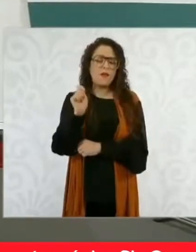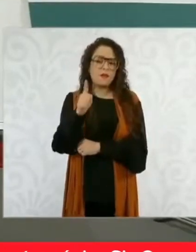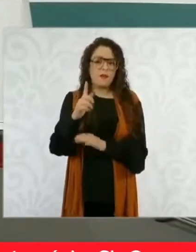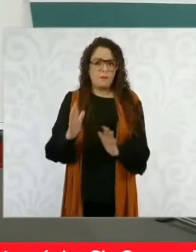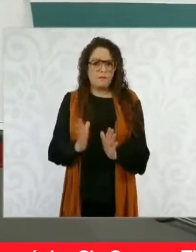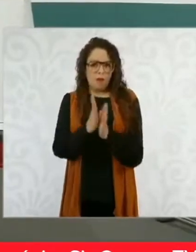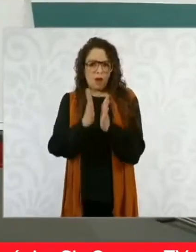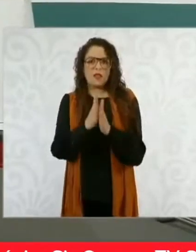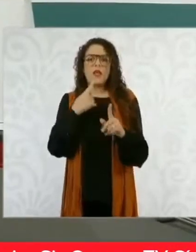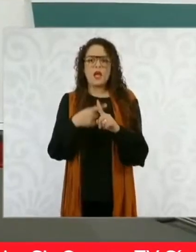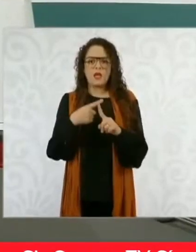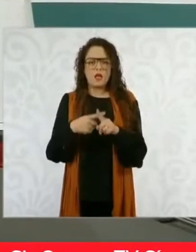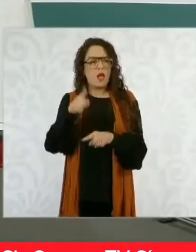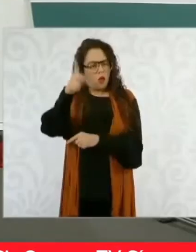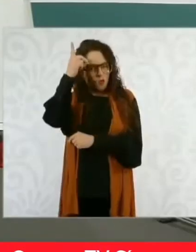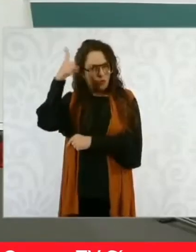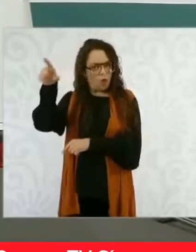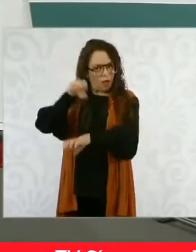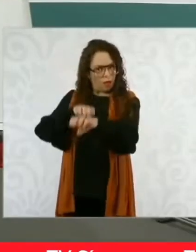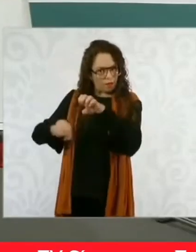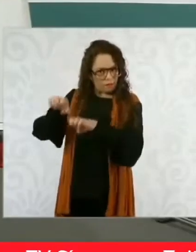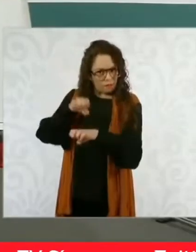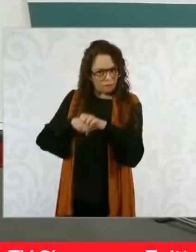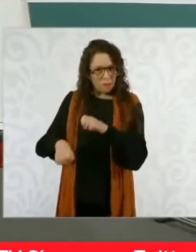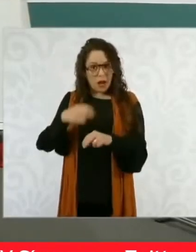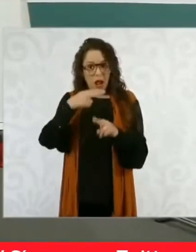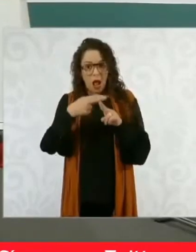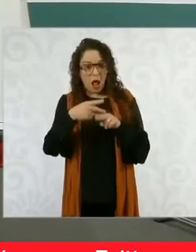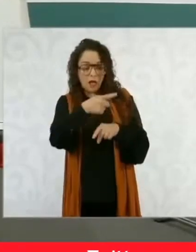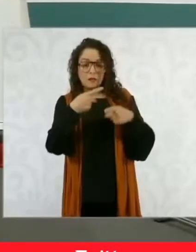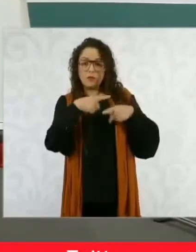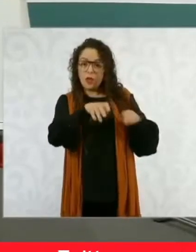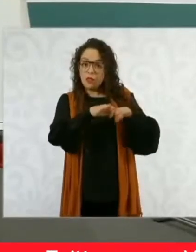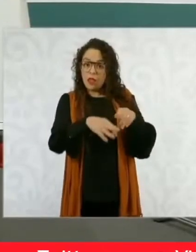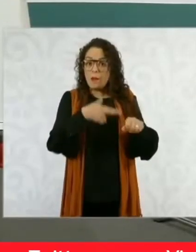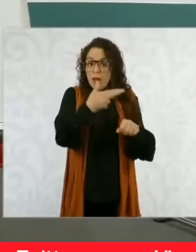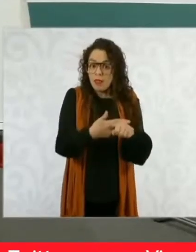participa el sector empresarial y de trabajadores, instruyó el pago